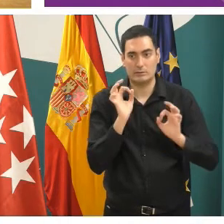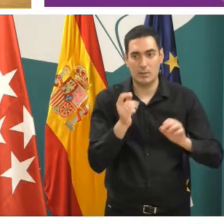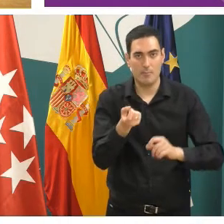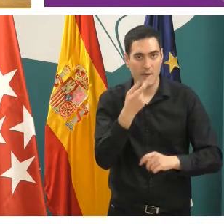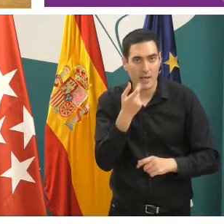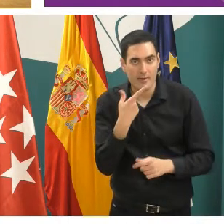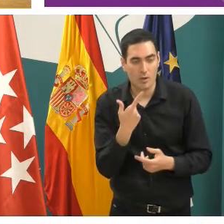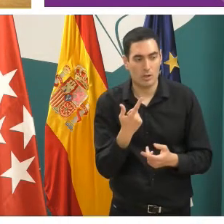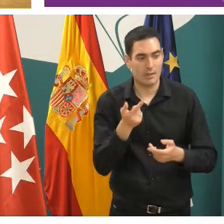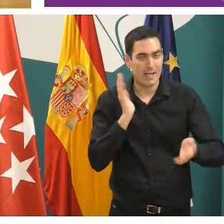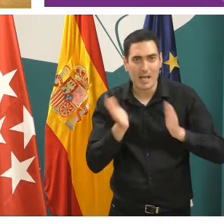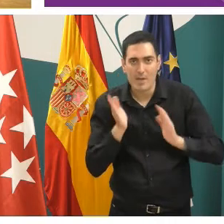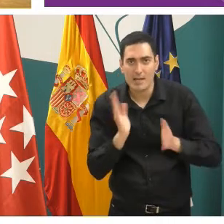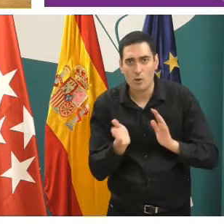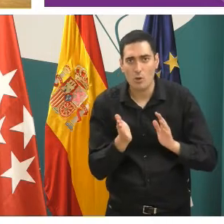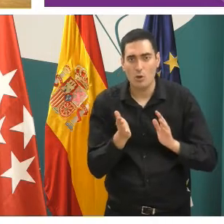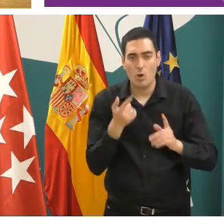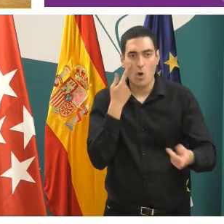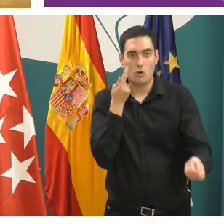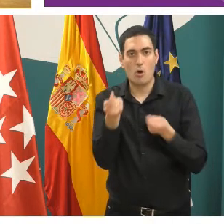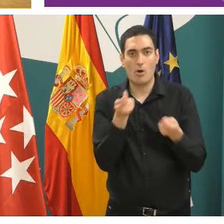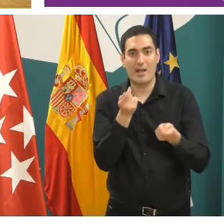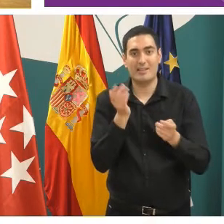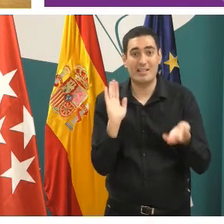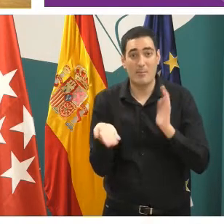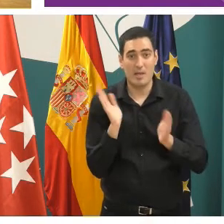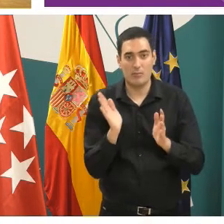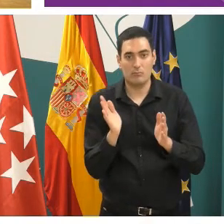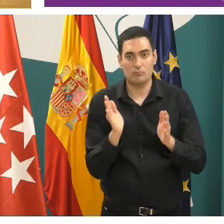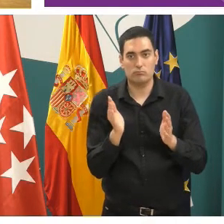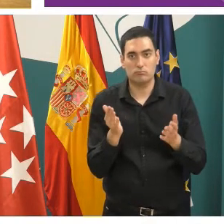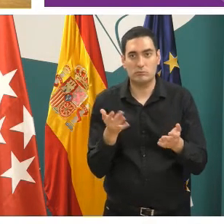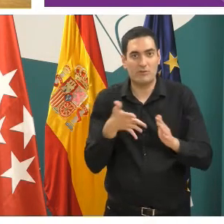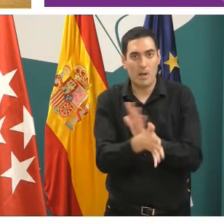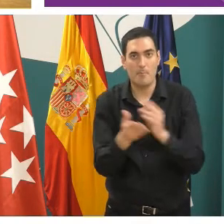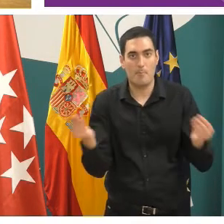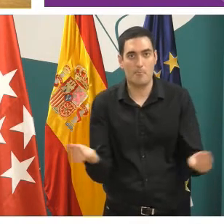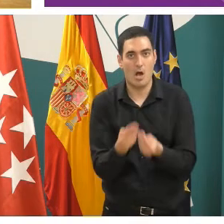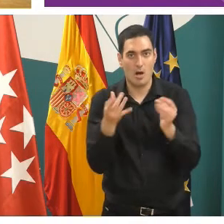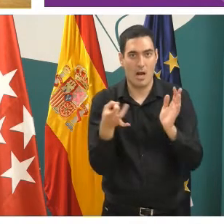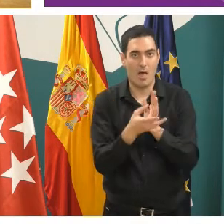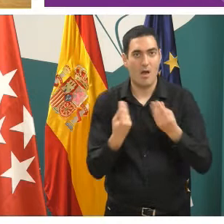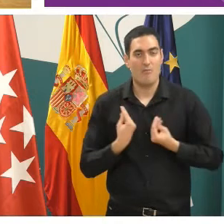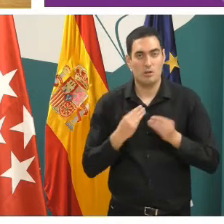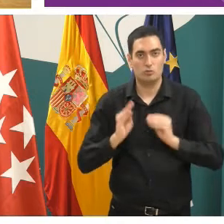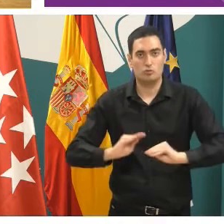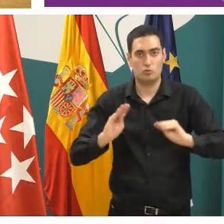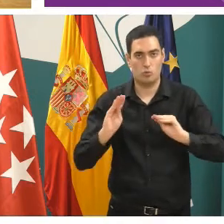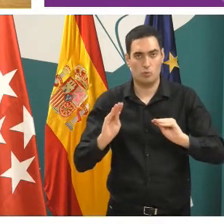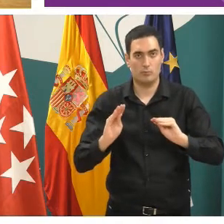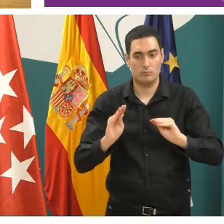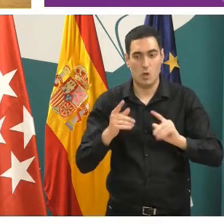la adherencia al tratamiento y coordinan ese tratamiento de alguna forma, estamos mejorando también su calidad de vida, ¿no? Esta coordinación